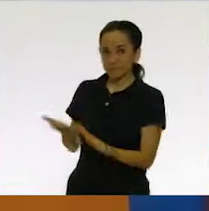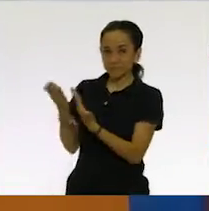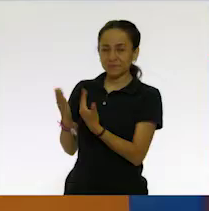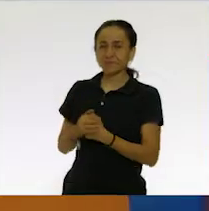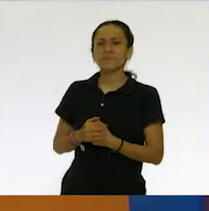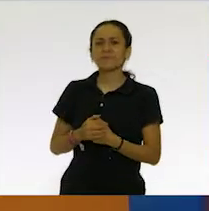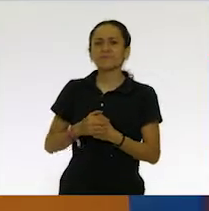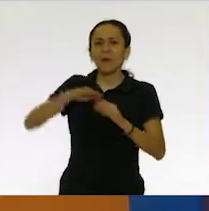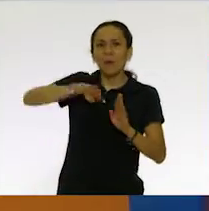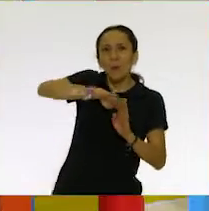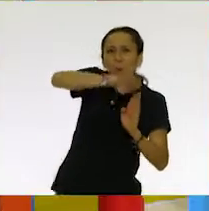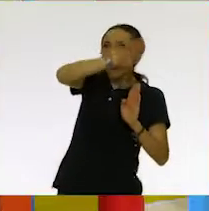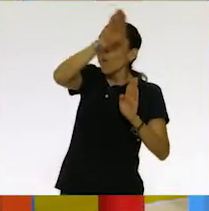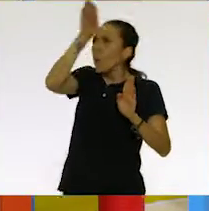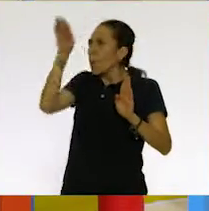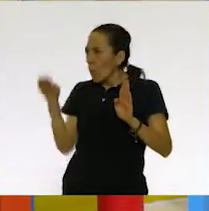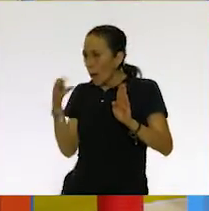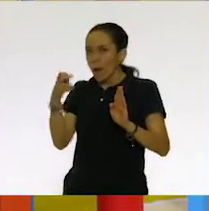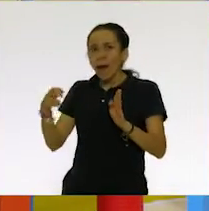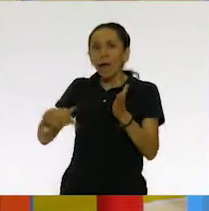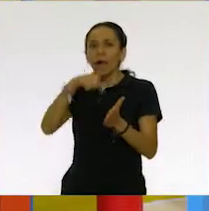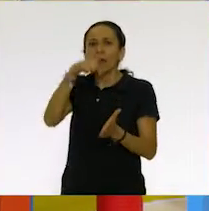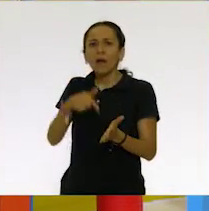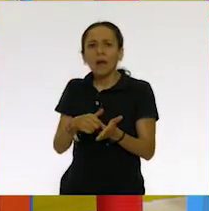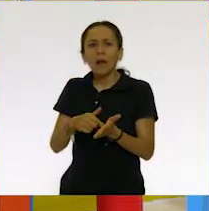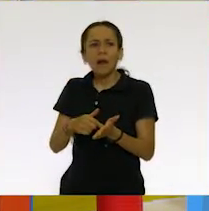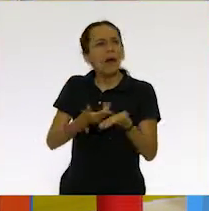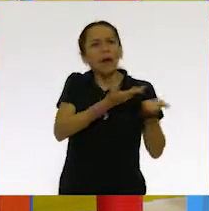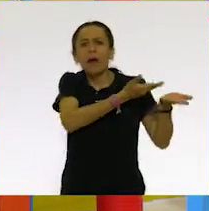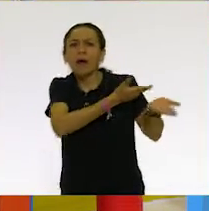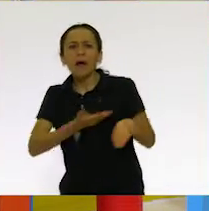de la cueva? ¿Ah?